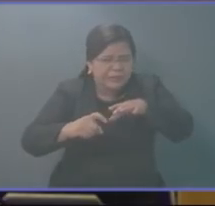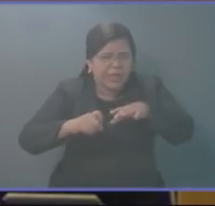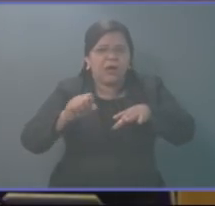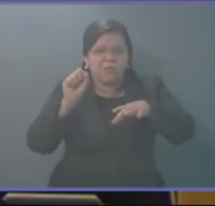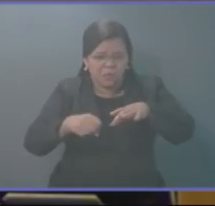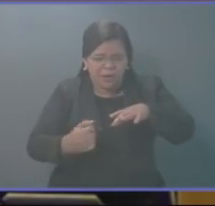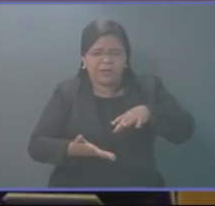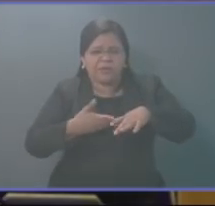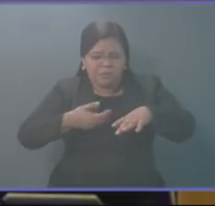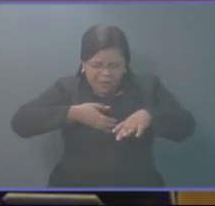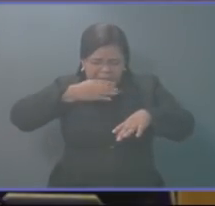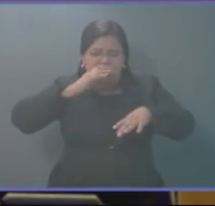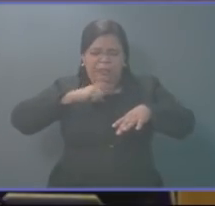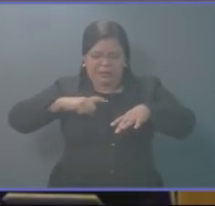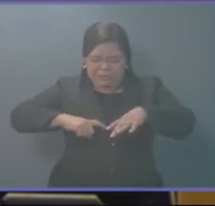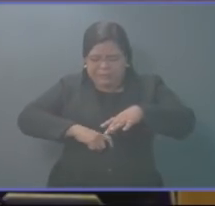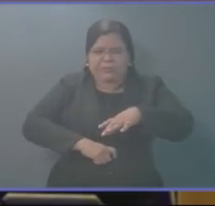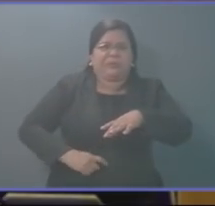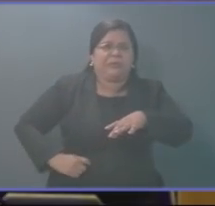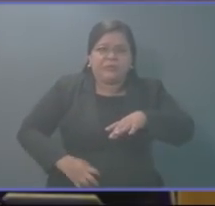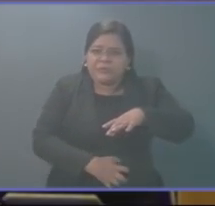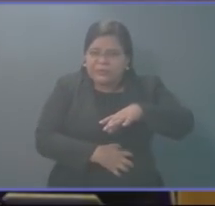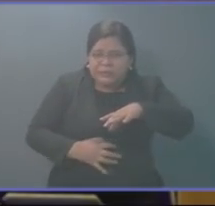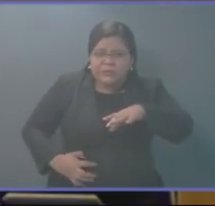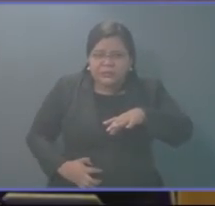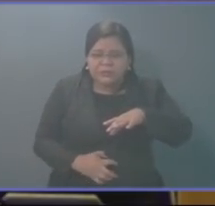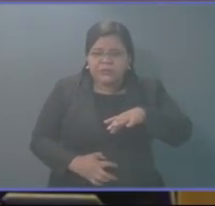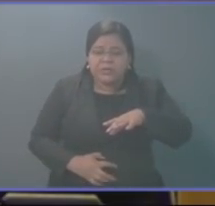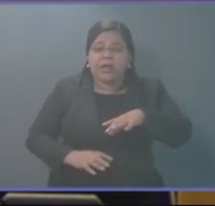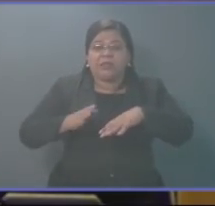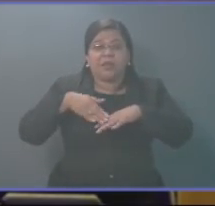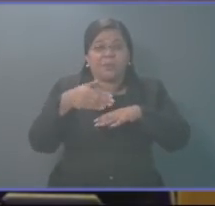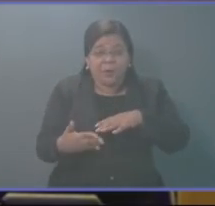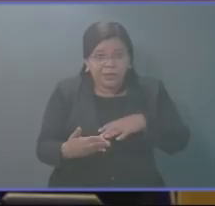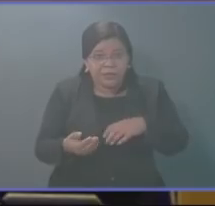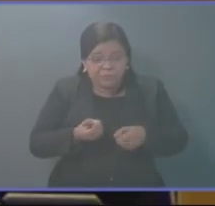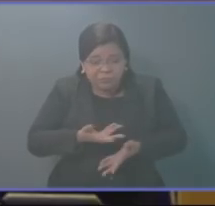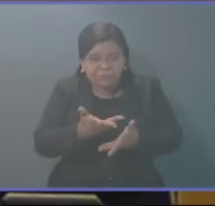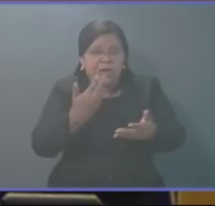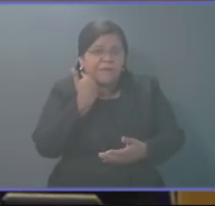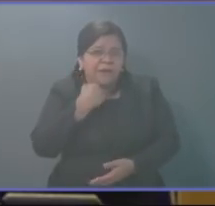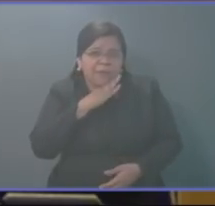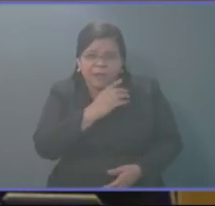ser patógenos? Esto es, generar enfermedades en la población.